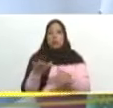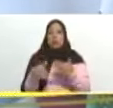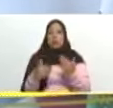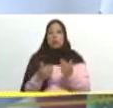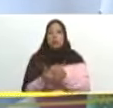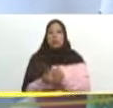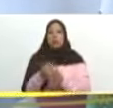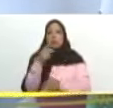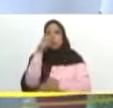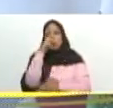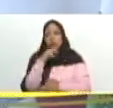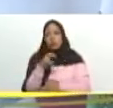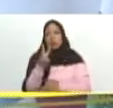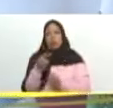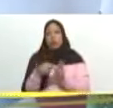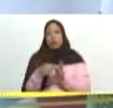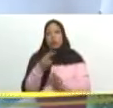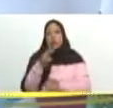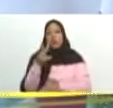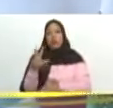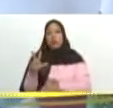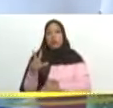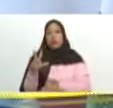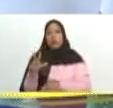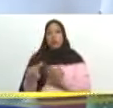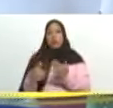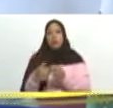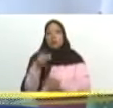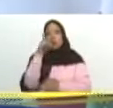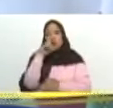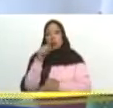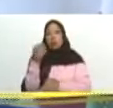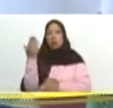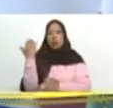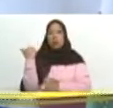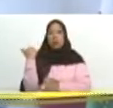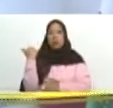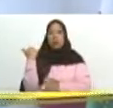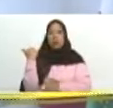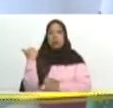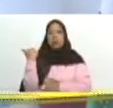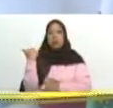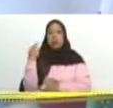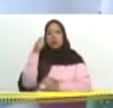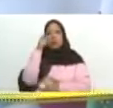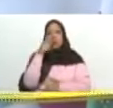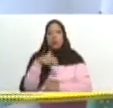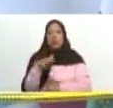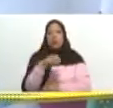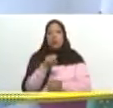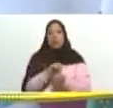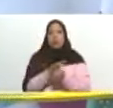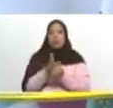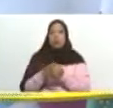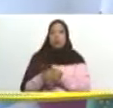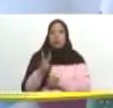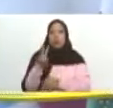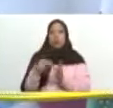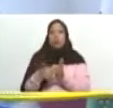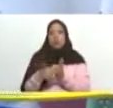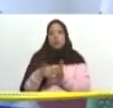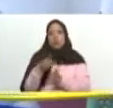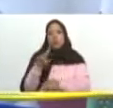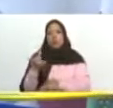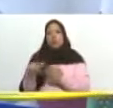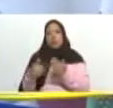año 2023. Desde el año pasado, desde la pandemia, tendría que decir, 2020-2021,